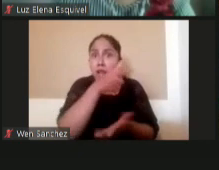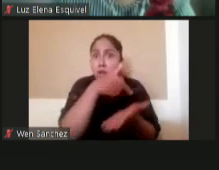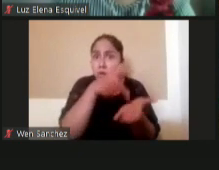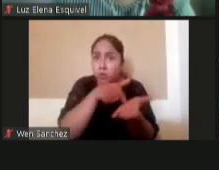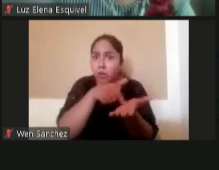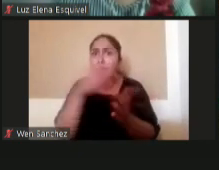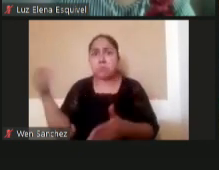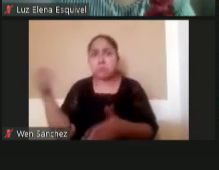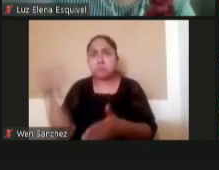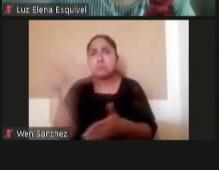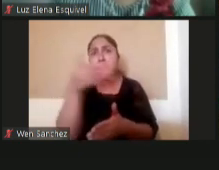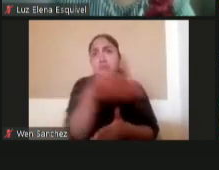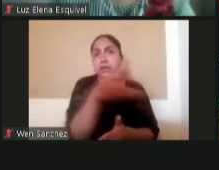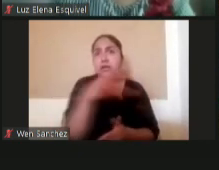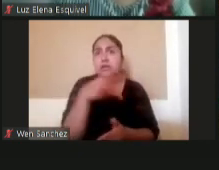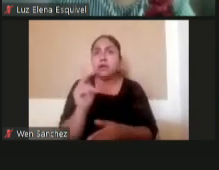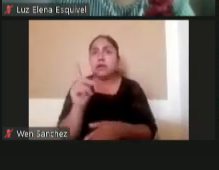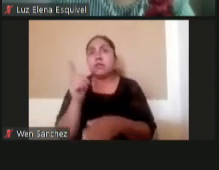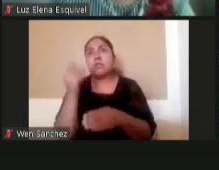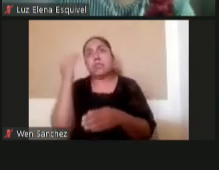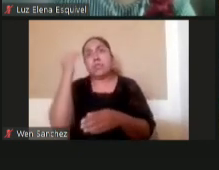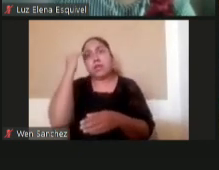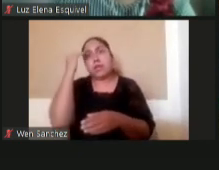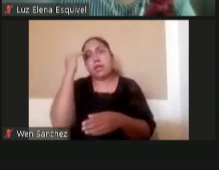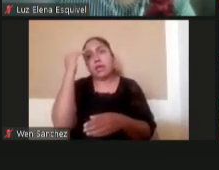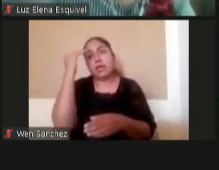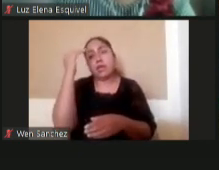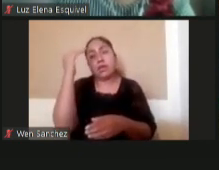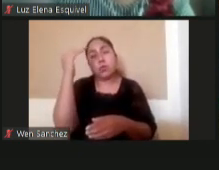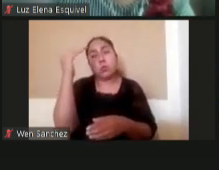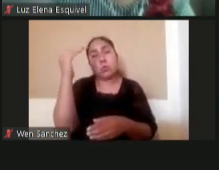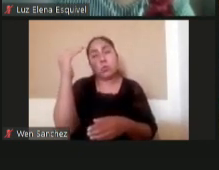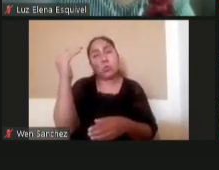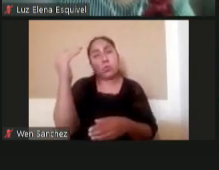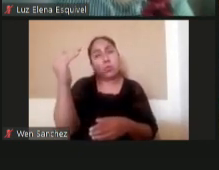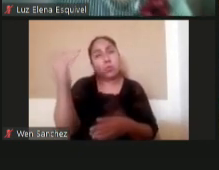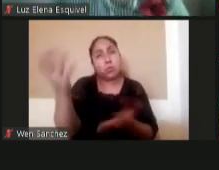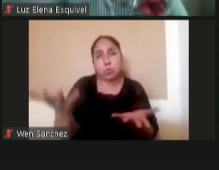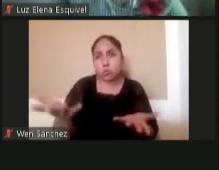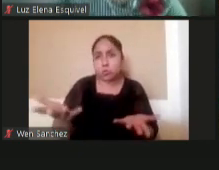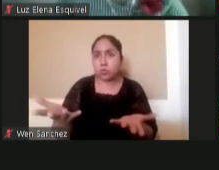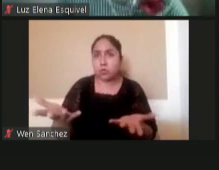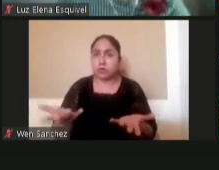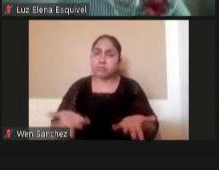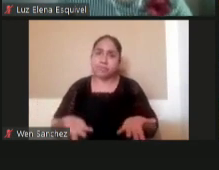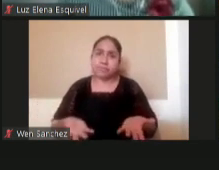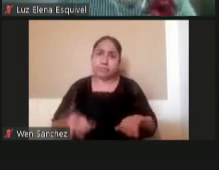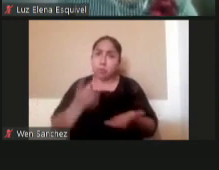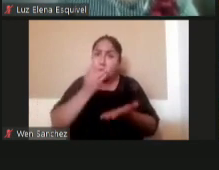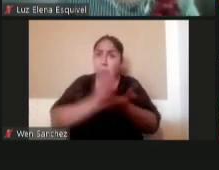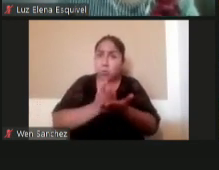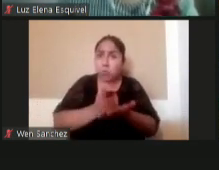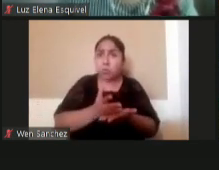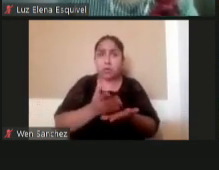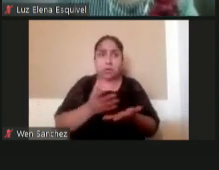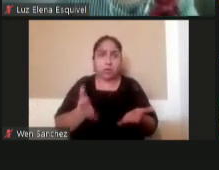independientemente del recorrido tan grande que tienen que hacer de las rutas que recorren hasta ir hasta cerca